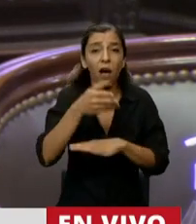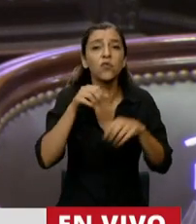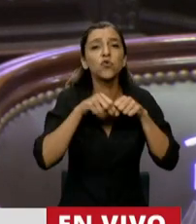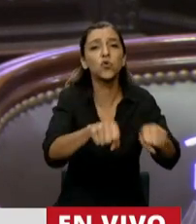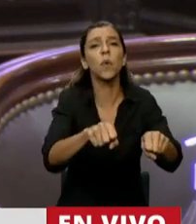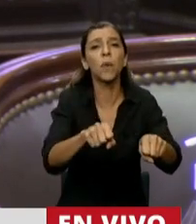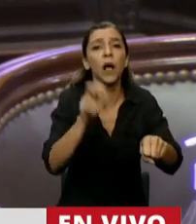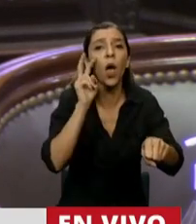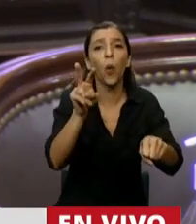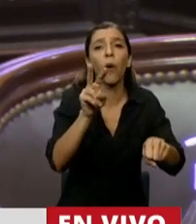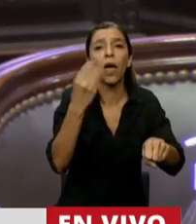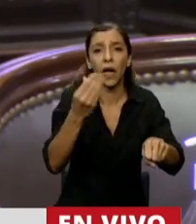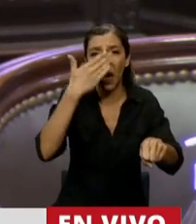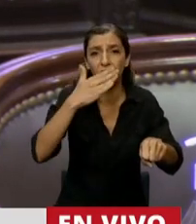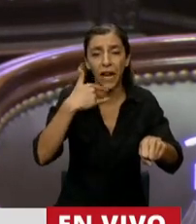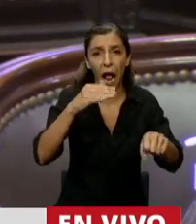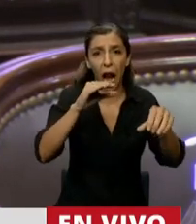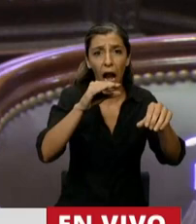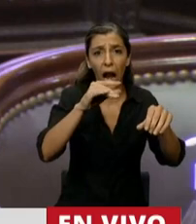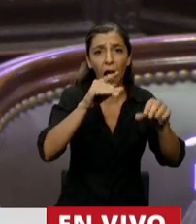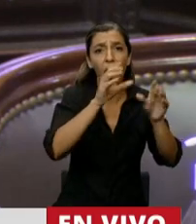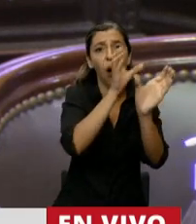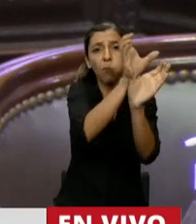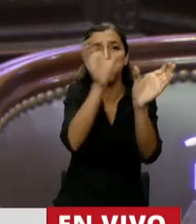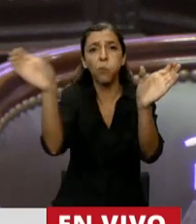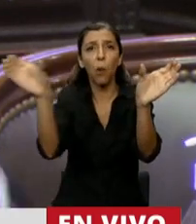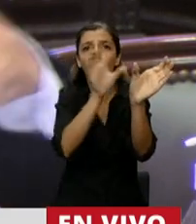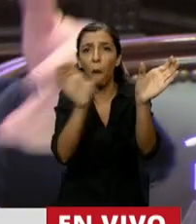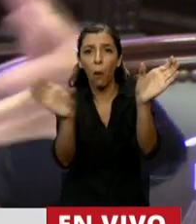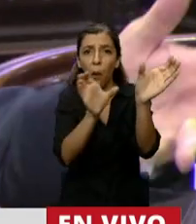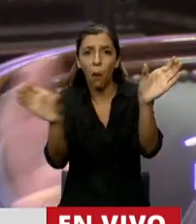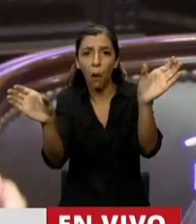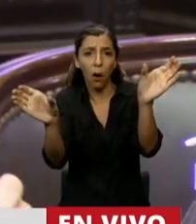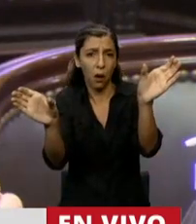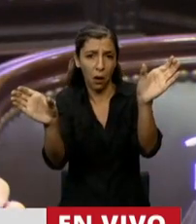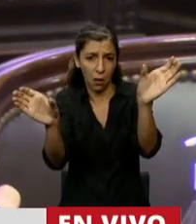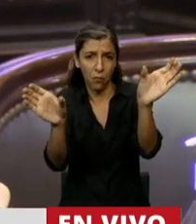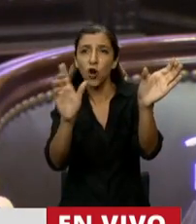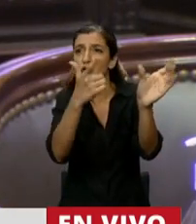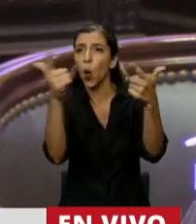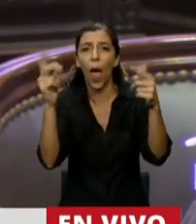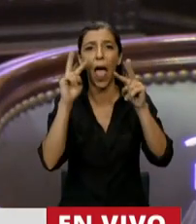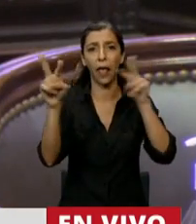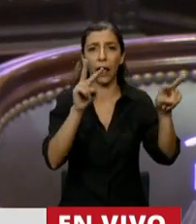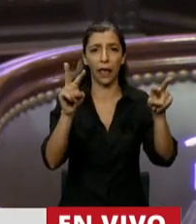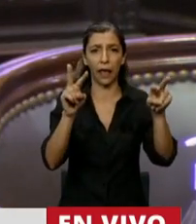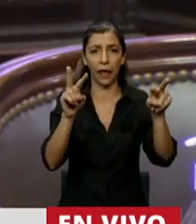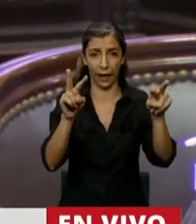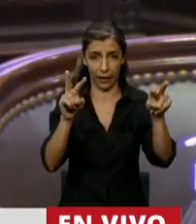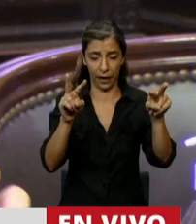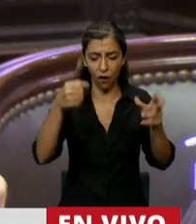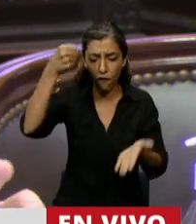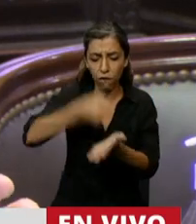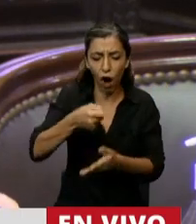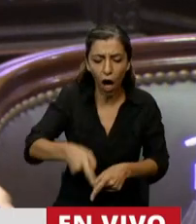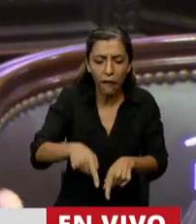tienen que agacharse para ver si encuentran algún precio cuidado o algún precio de estos que tienen más posibilidad de adquirir.